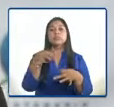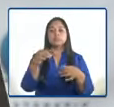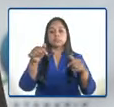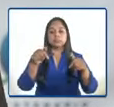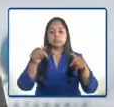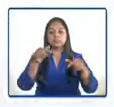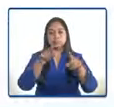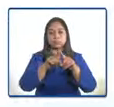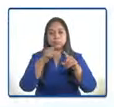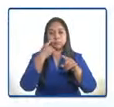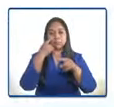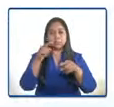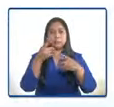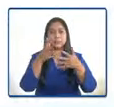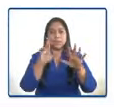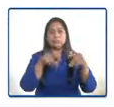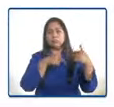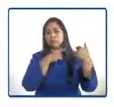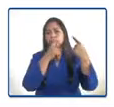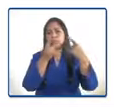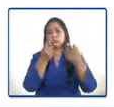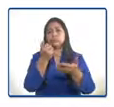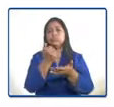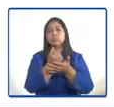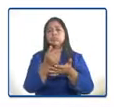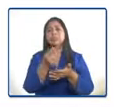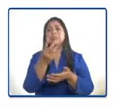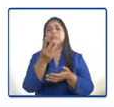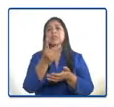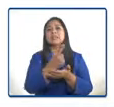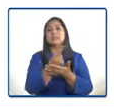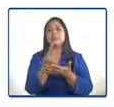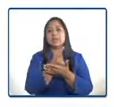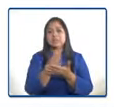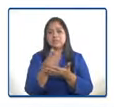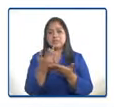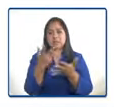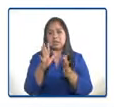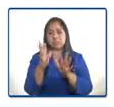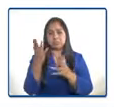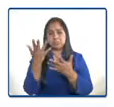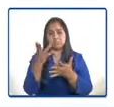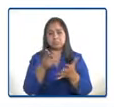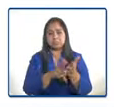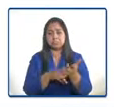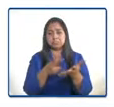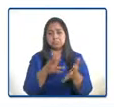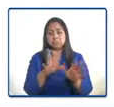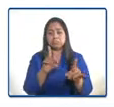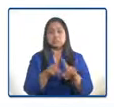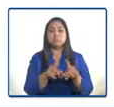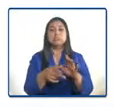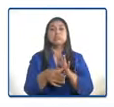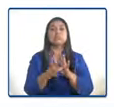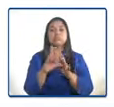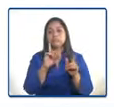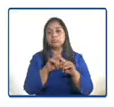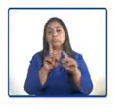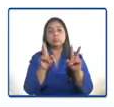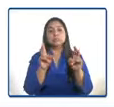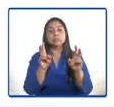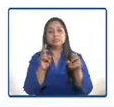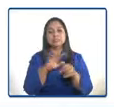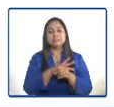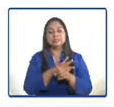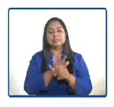Esto lo hemos venido implementando a partir de hace 3 semanas aproximadamente. Quiero recalcar que es por el tema del